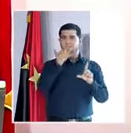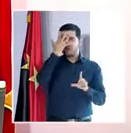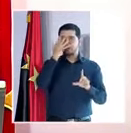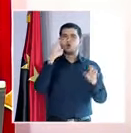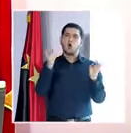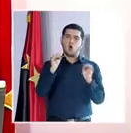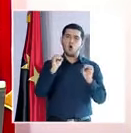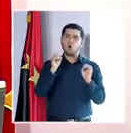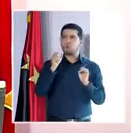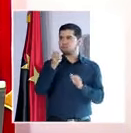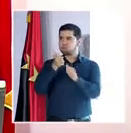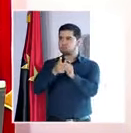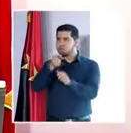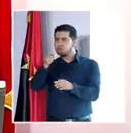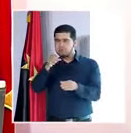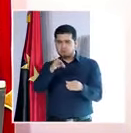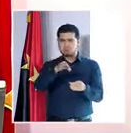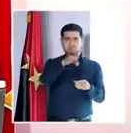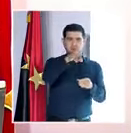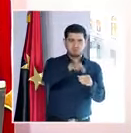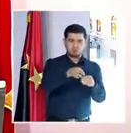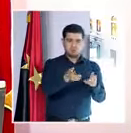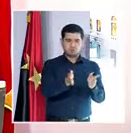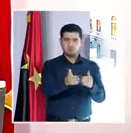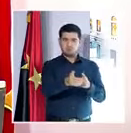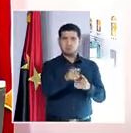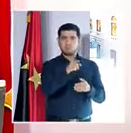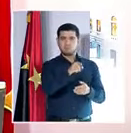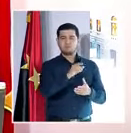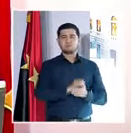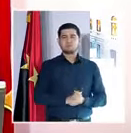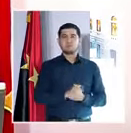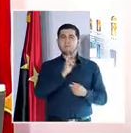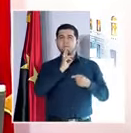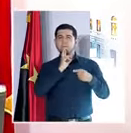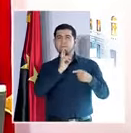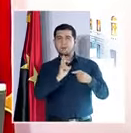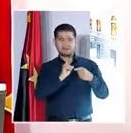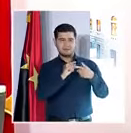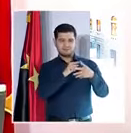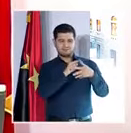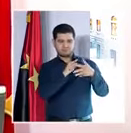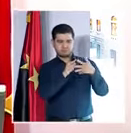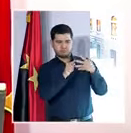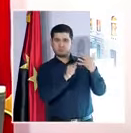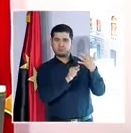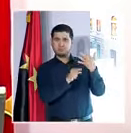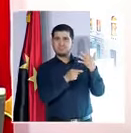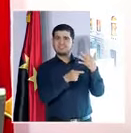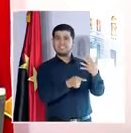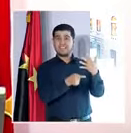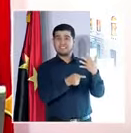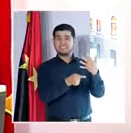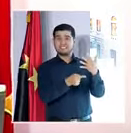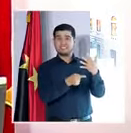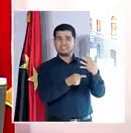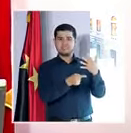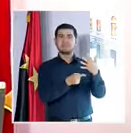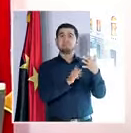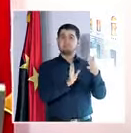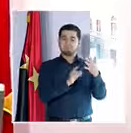en cada una de las urnas que estuvieron dispuestas. Se responderán en total 6 preguntas durante este espacio en vivo y en directo, y